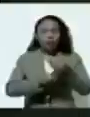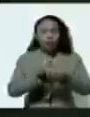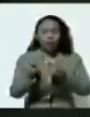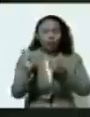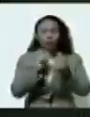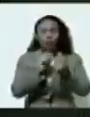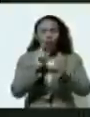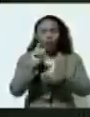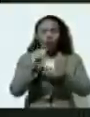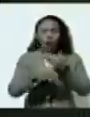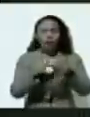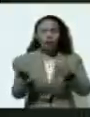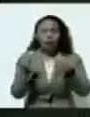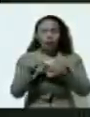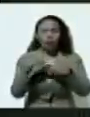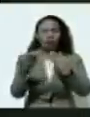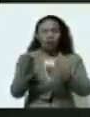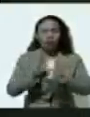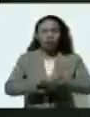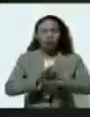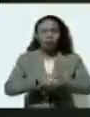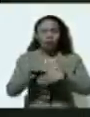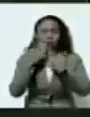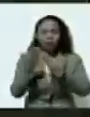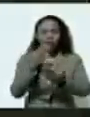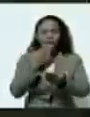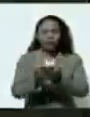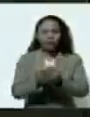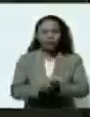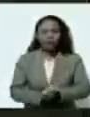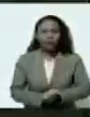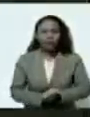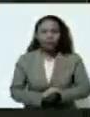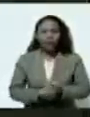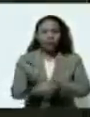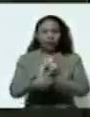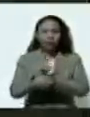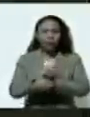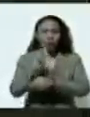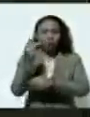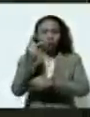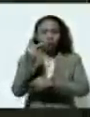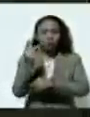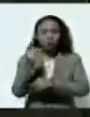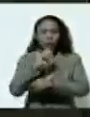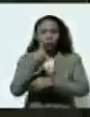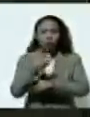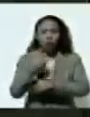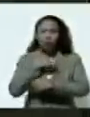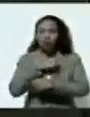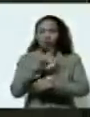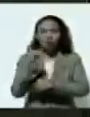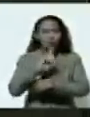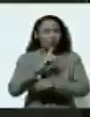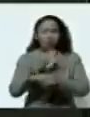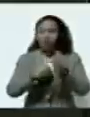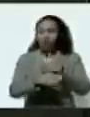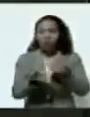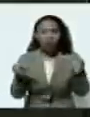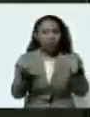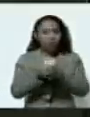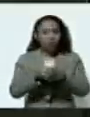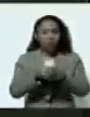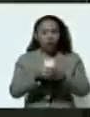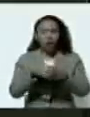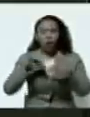De no llegar a un acuerdo, ¿qué va a pasar con esto? Gracias. Gracias. Rápidamente contesto tu segunda pregunta. Nosotros no nos vamos a reunir